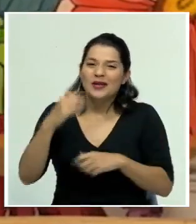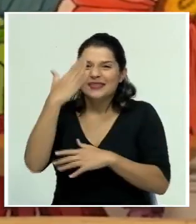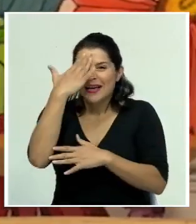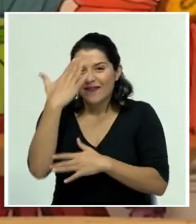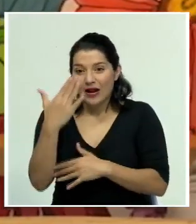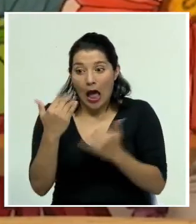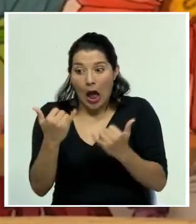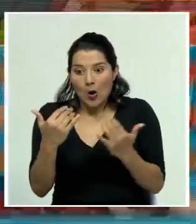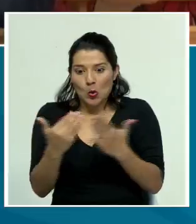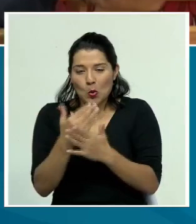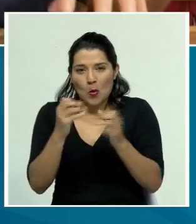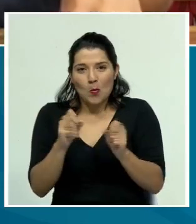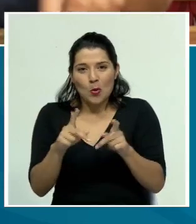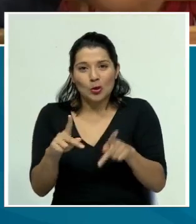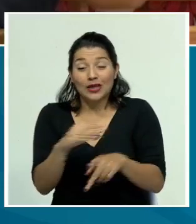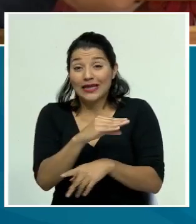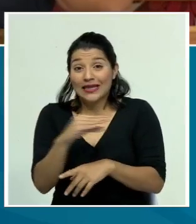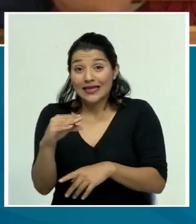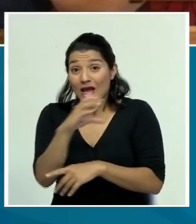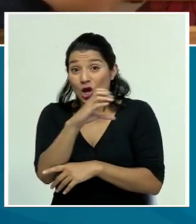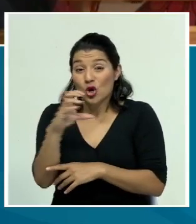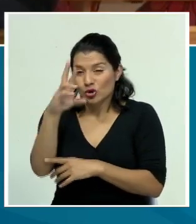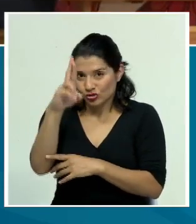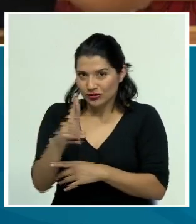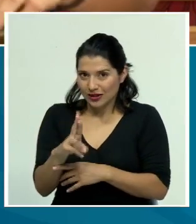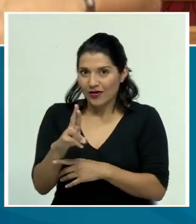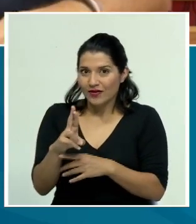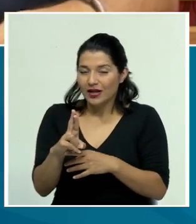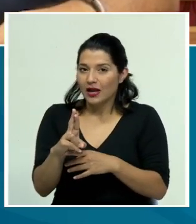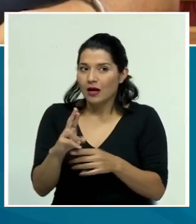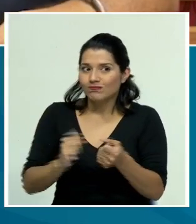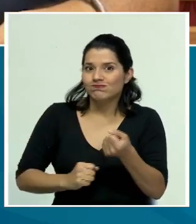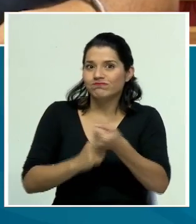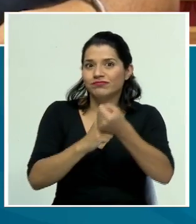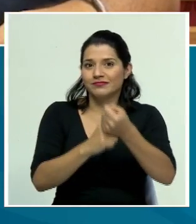esas oportunidades y que Costa Rica es plataforma para ello.